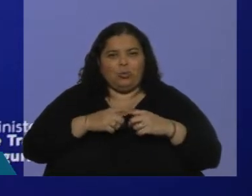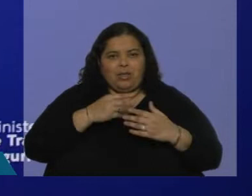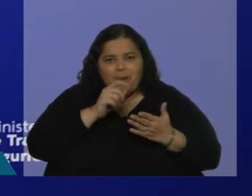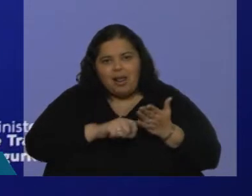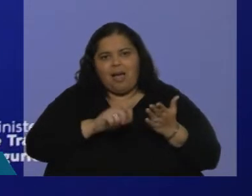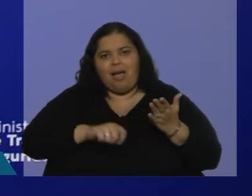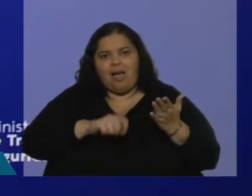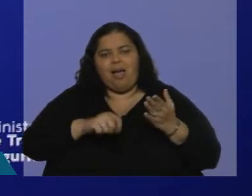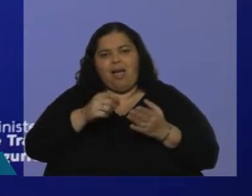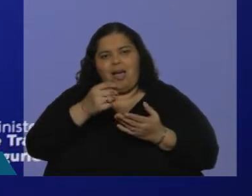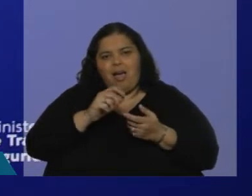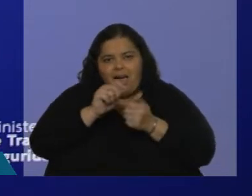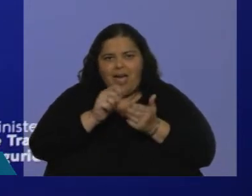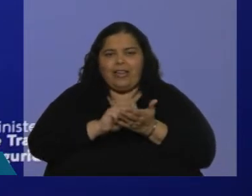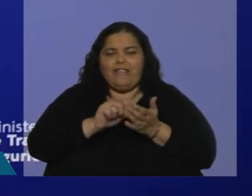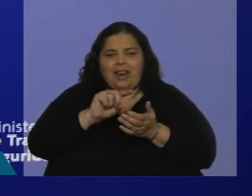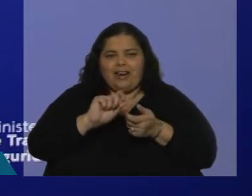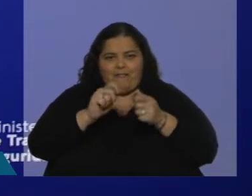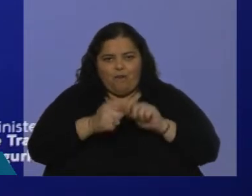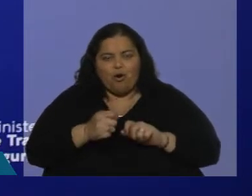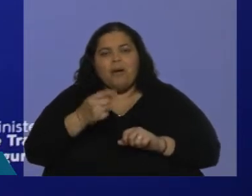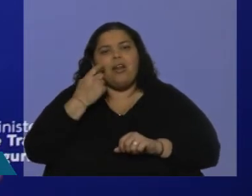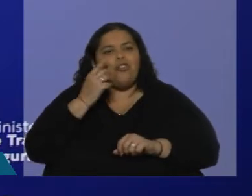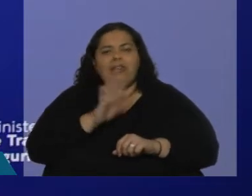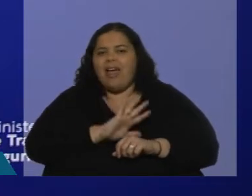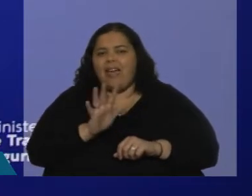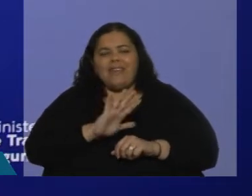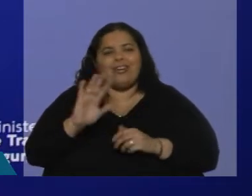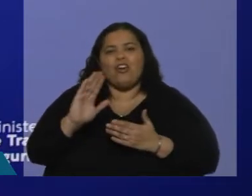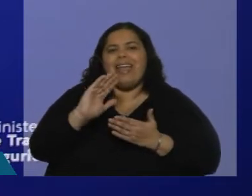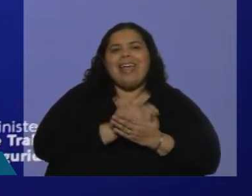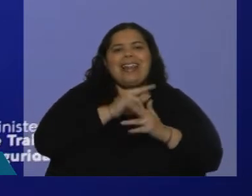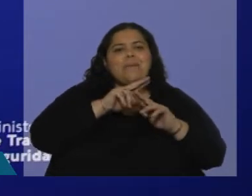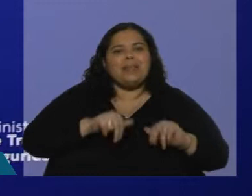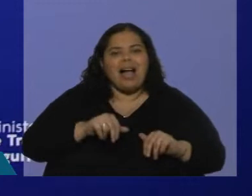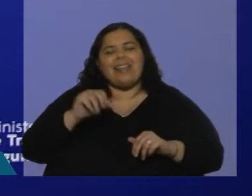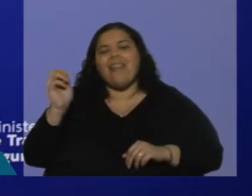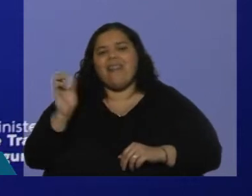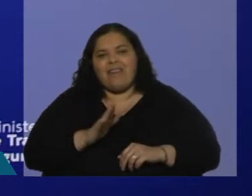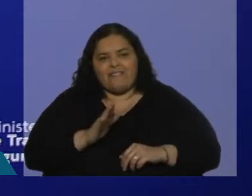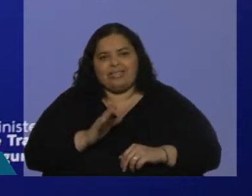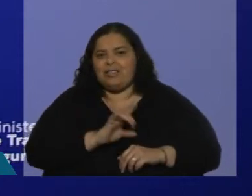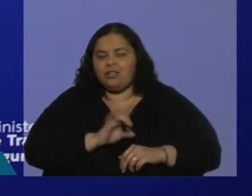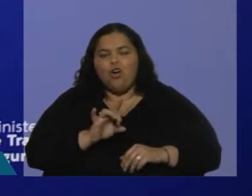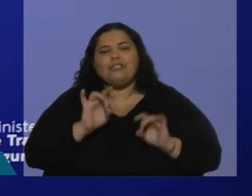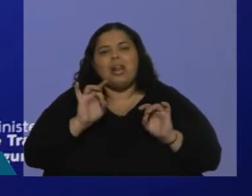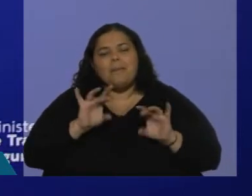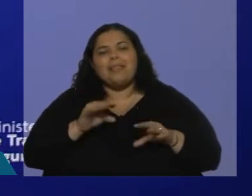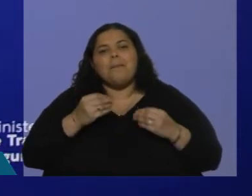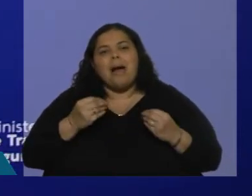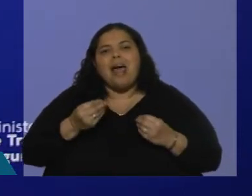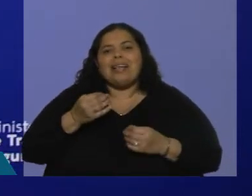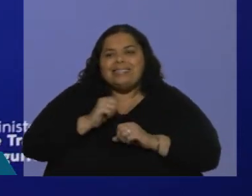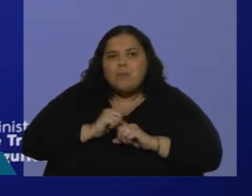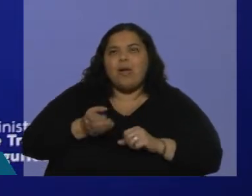esta reforma y que no tiene que ver con eliminar totalmente el déficit sino con hacerla sostenible en el tiempo